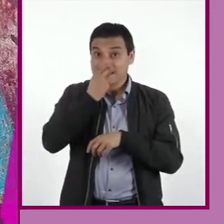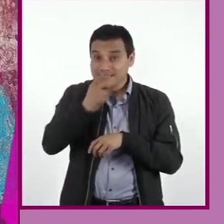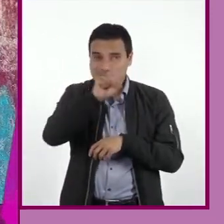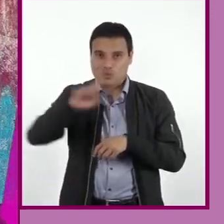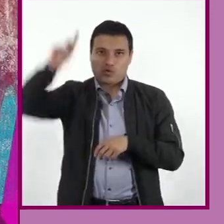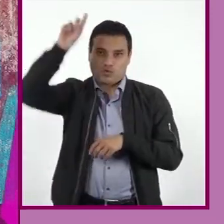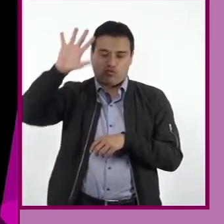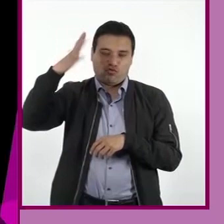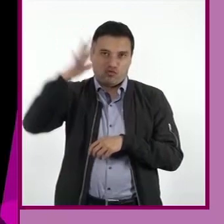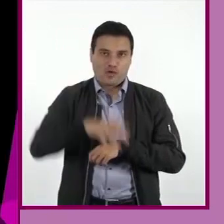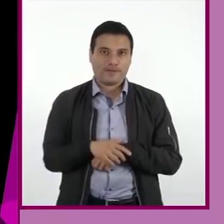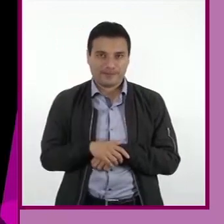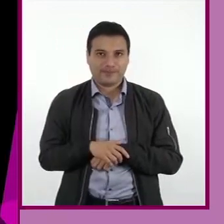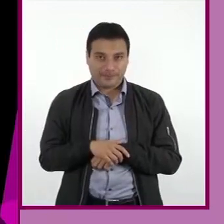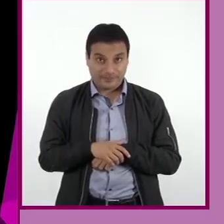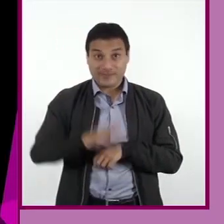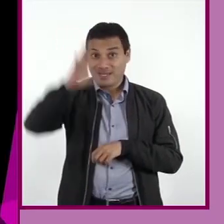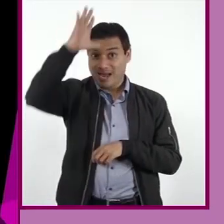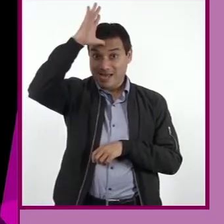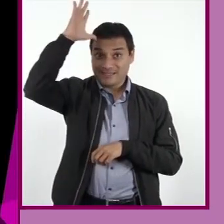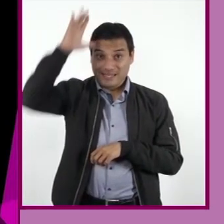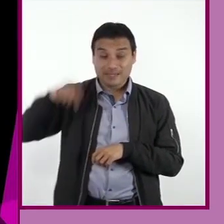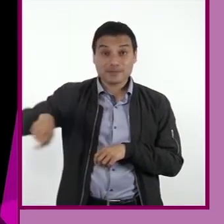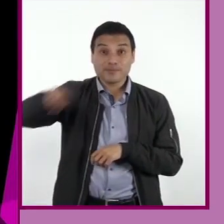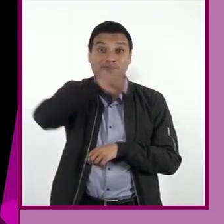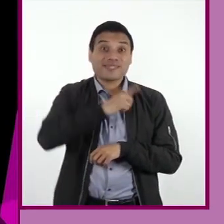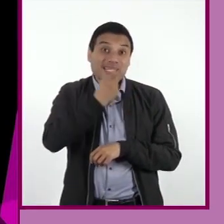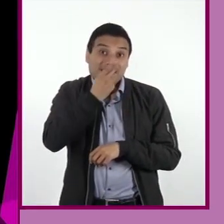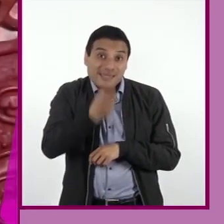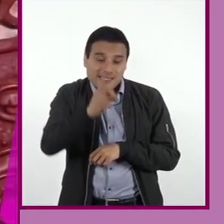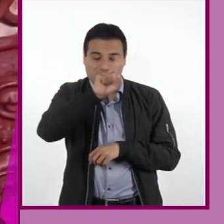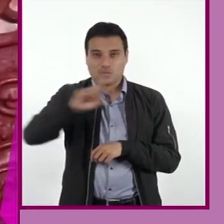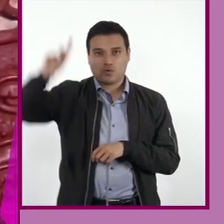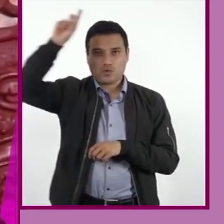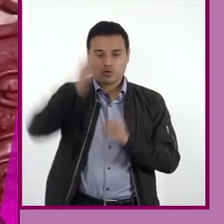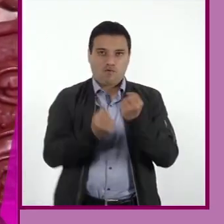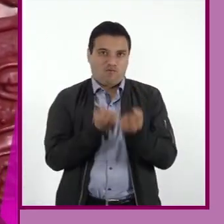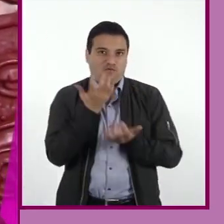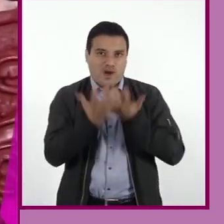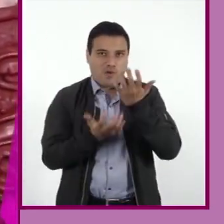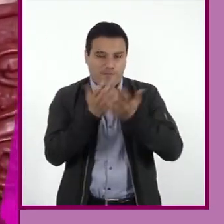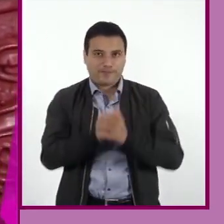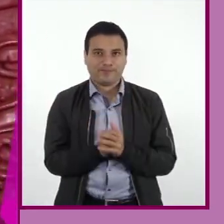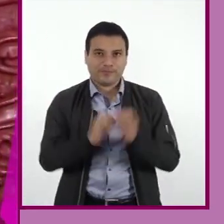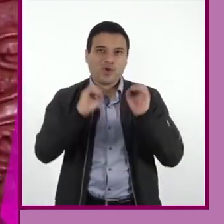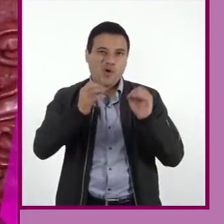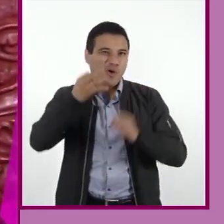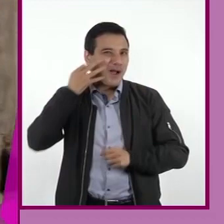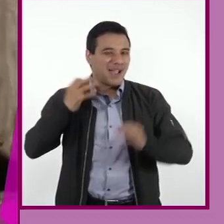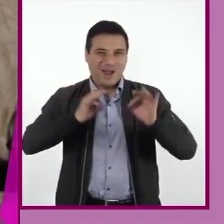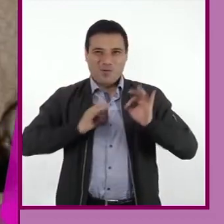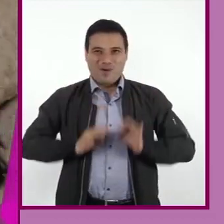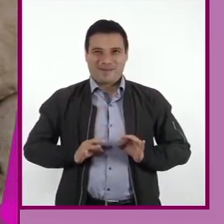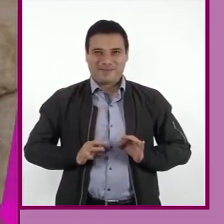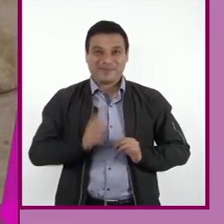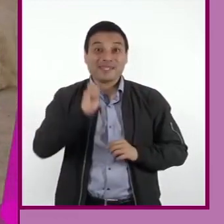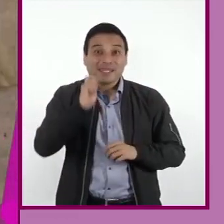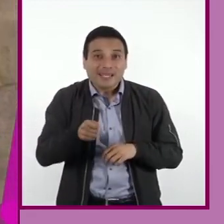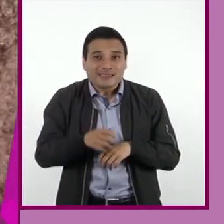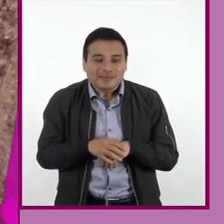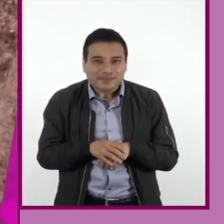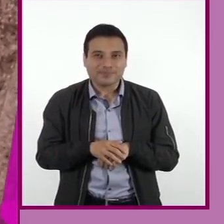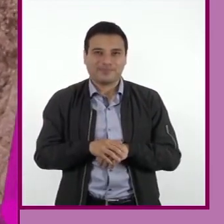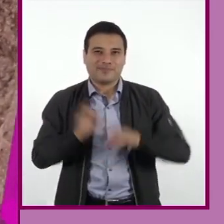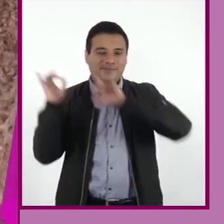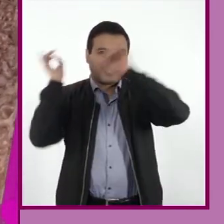el sol, y para los aztecas representaba al dios del fuego. O el jaguar, que era la representación del cazador